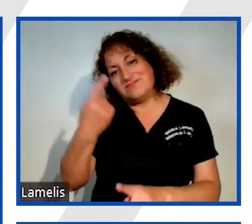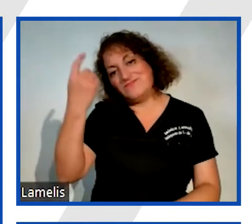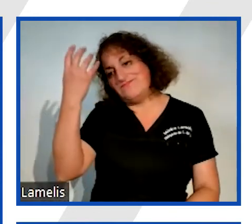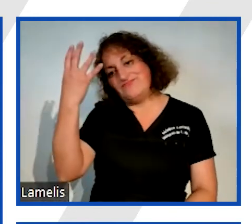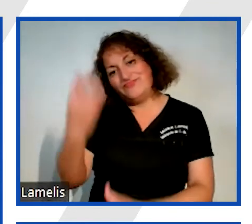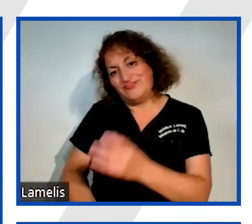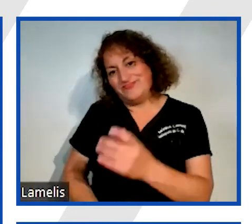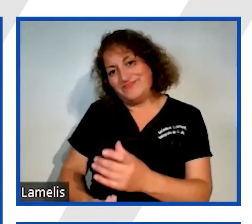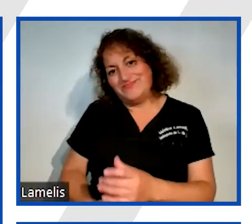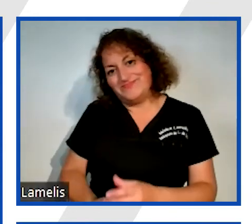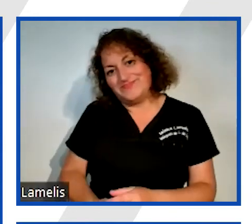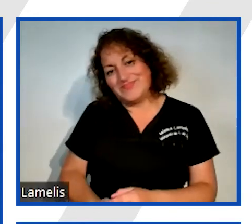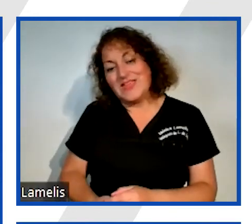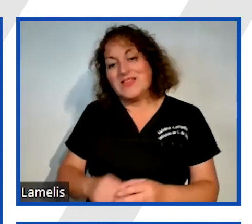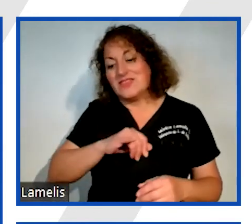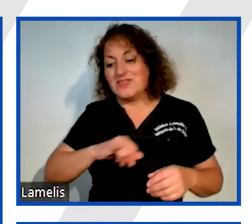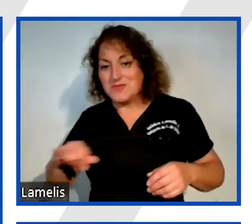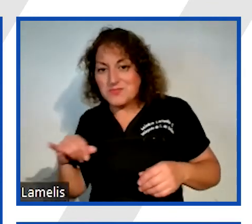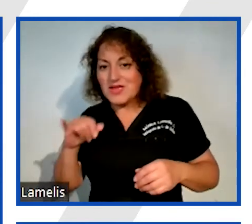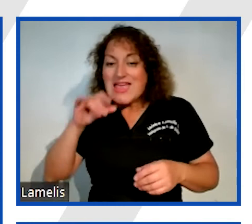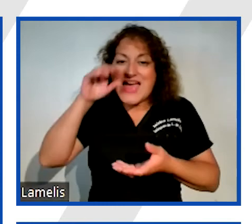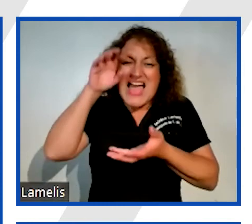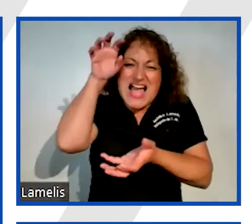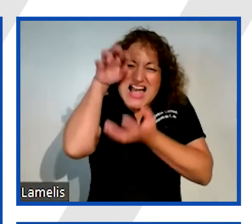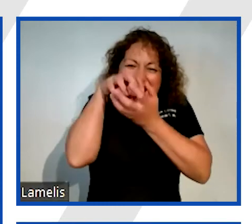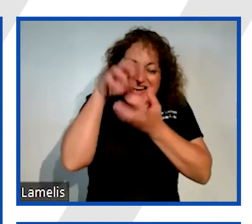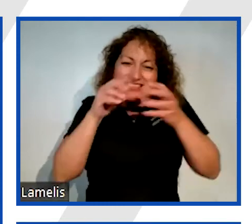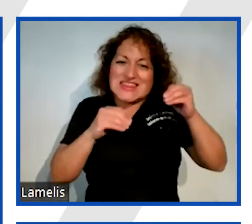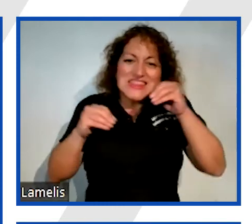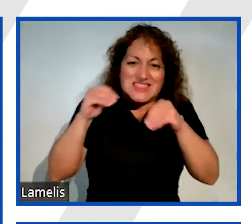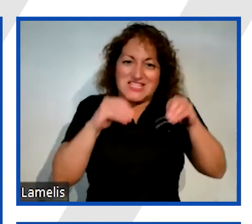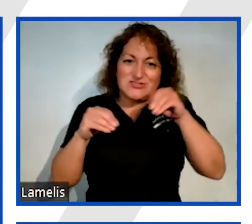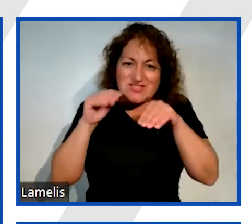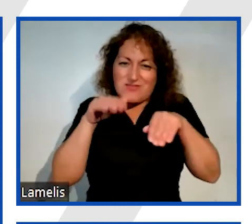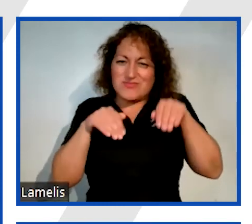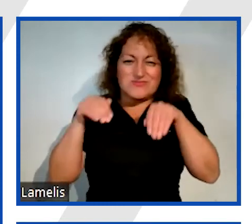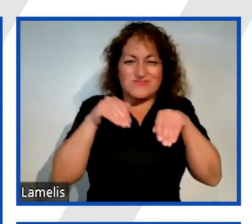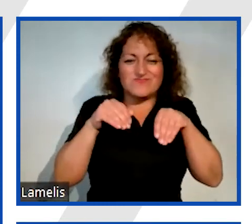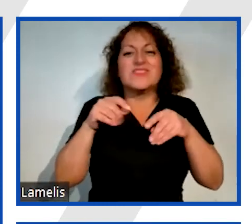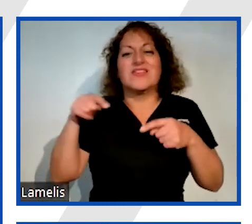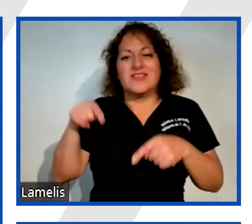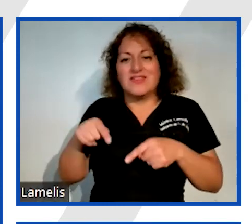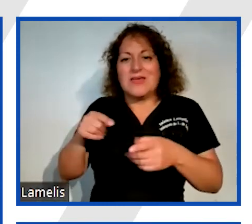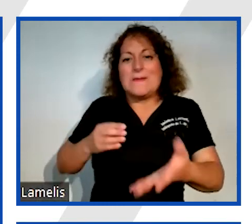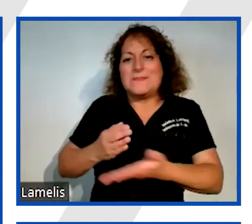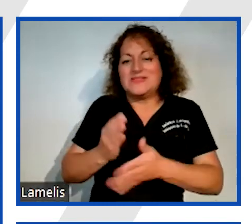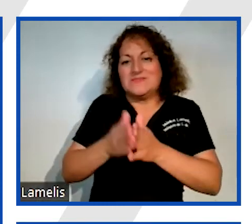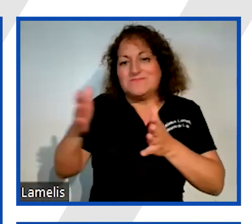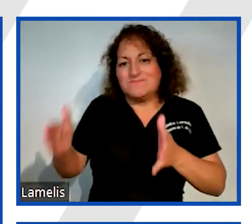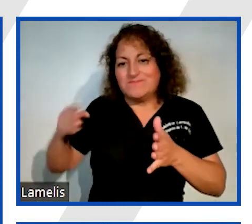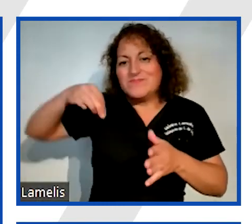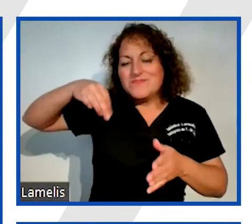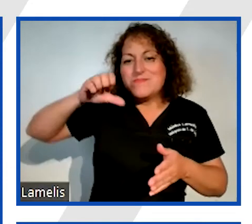nacieron los dinosaurios y vino la era el período mesozoico que se encuentra